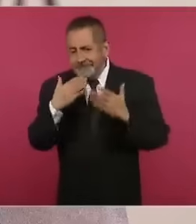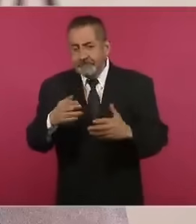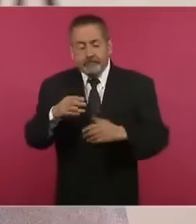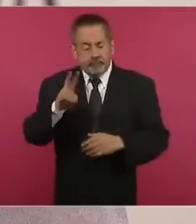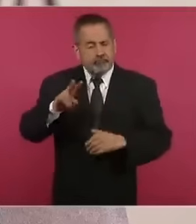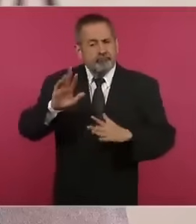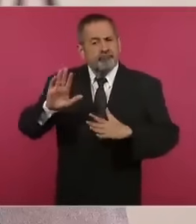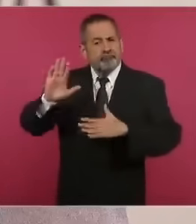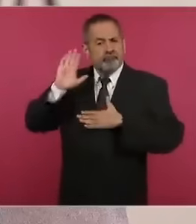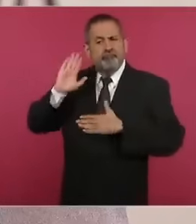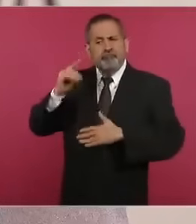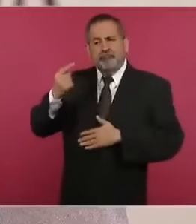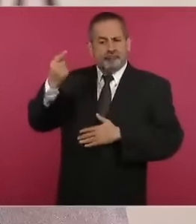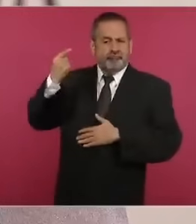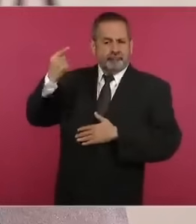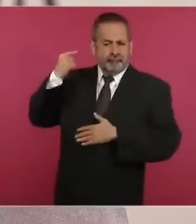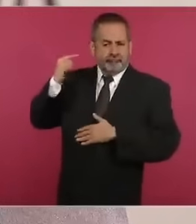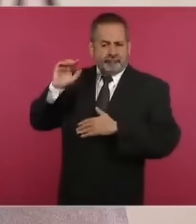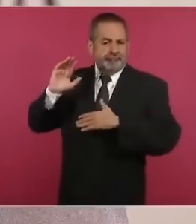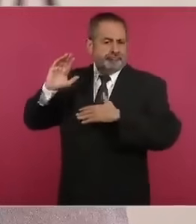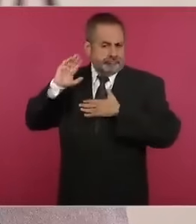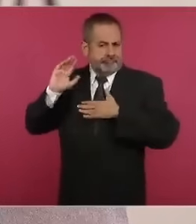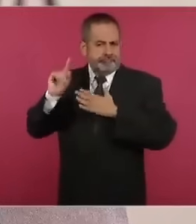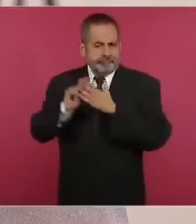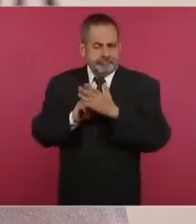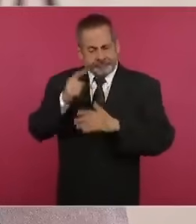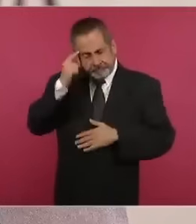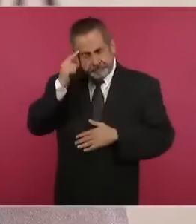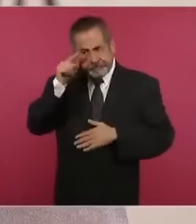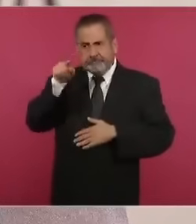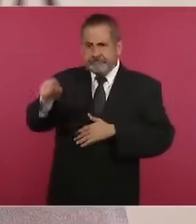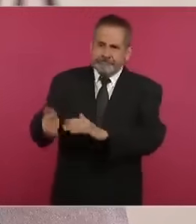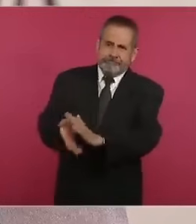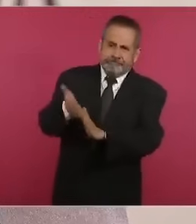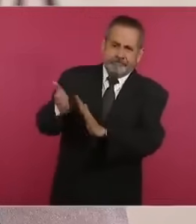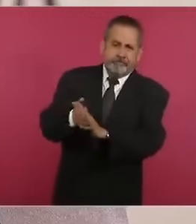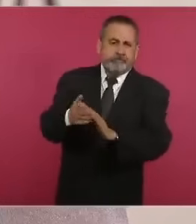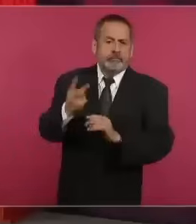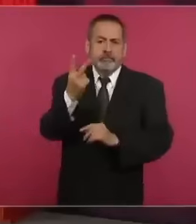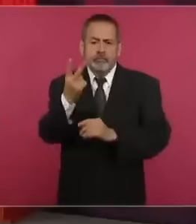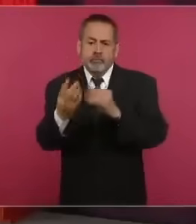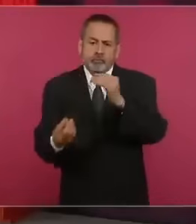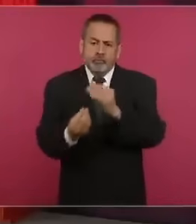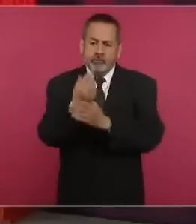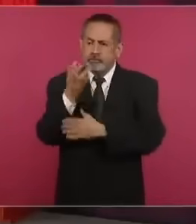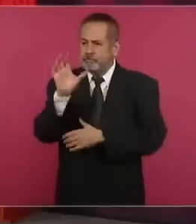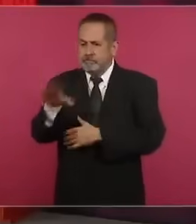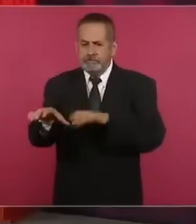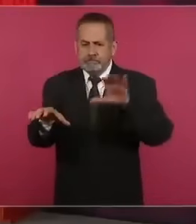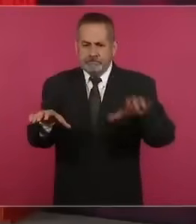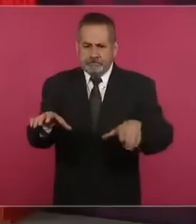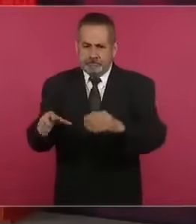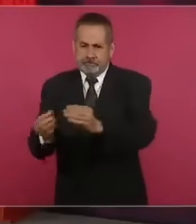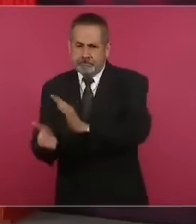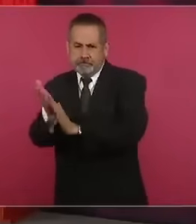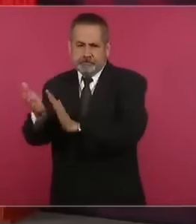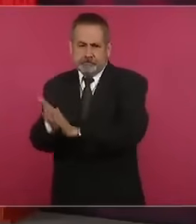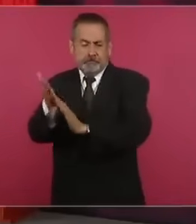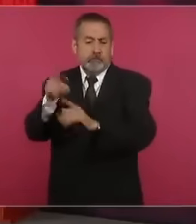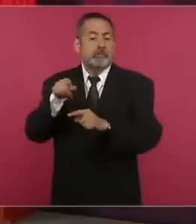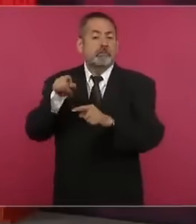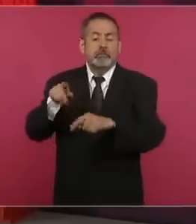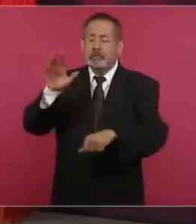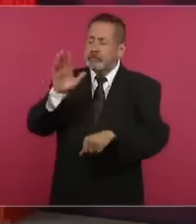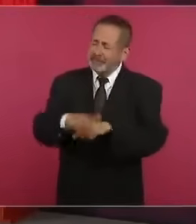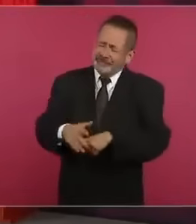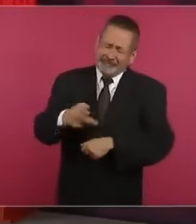comprometimos hace algunos meses, nos comprometimos a construir dos nuevos centros Teletón, uno en la zona más pobre